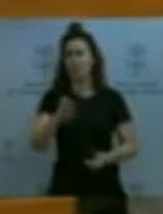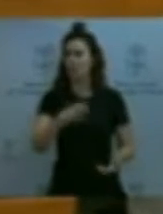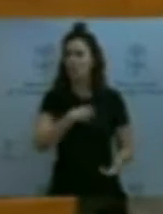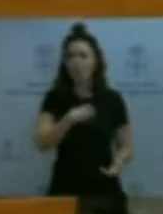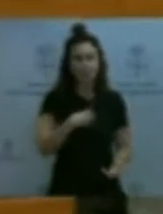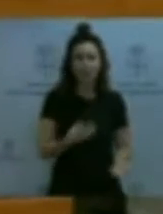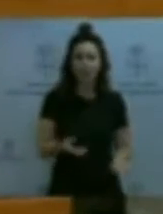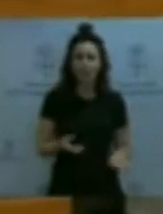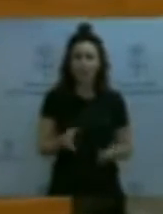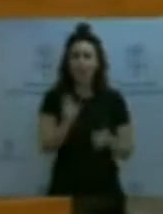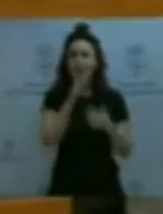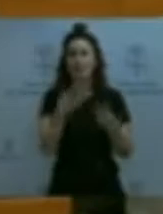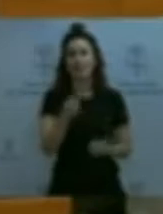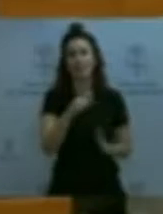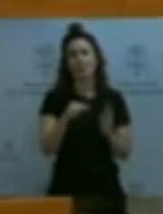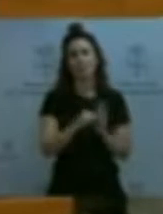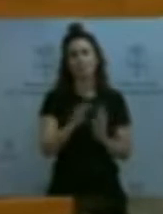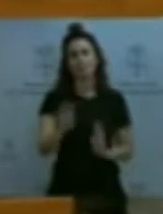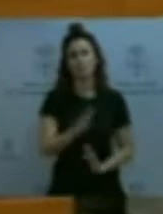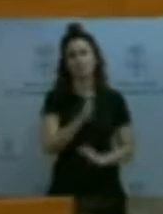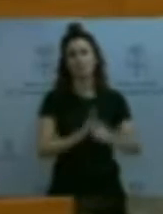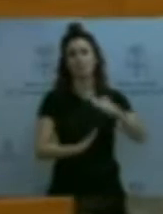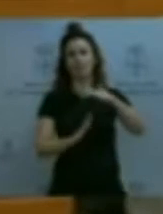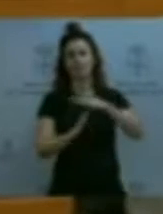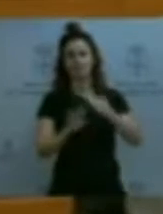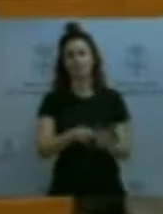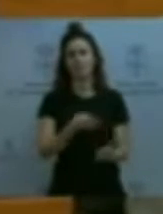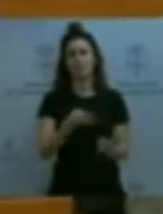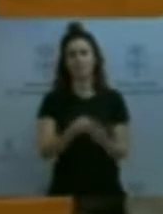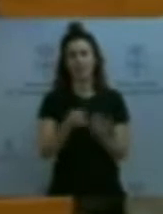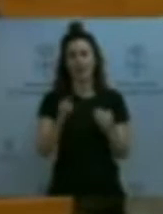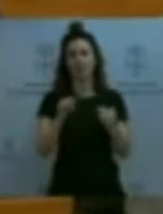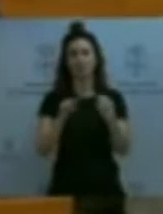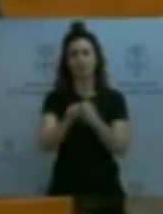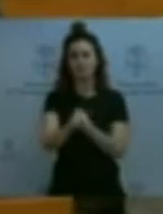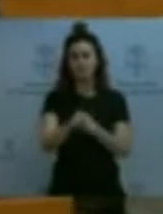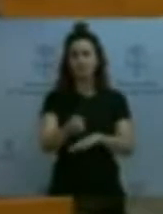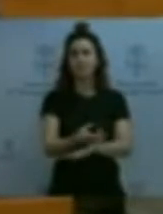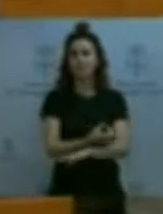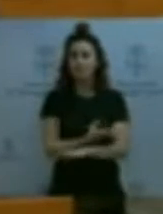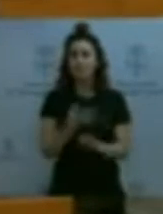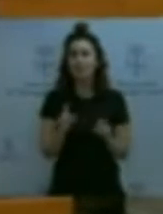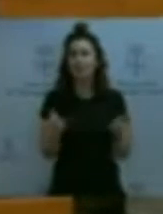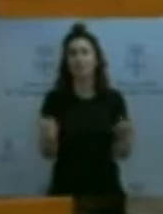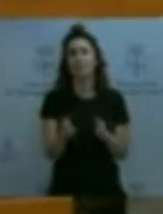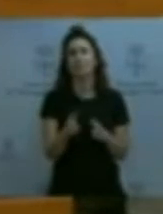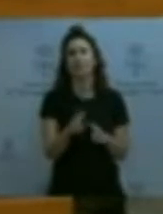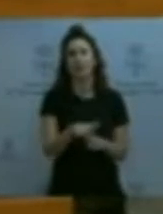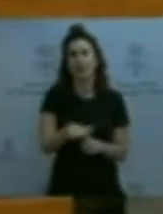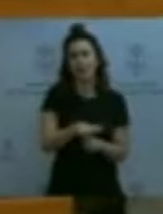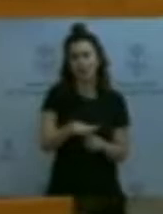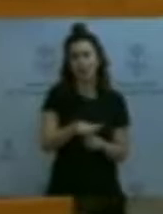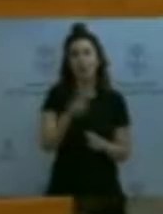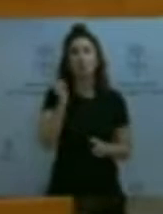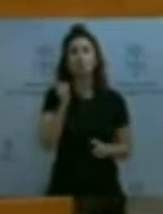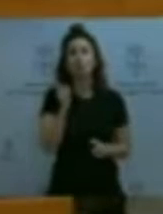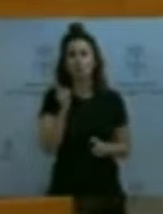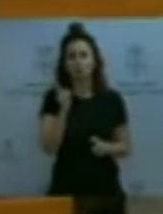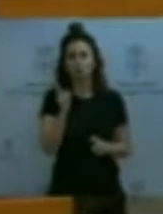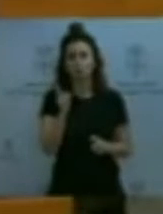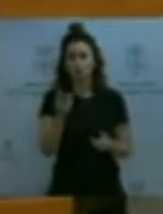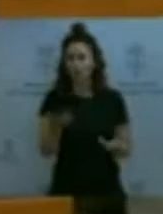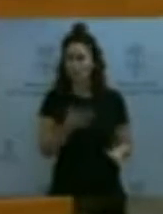el plan de vías, lo hacen por puro sectarismo, porque era un proyecto de un gobierno del Partido Popular, y no aceptaban que Gijón, que entendían